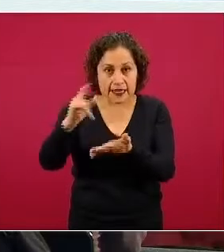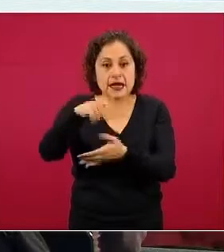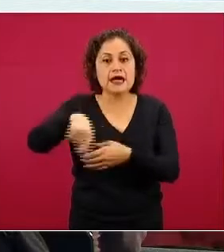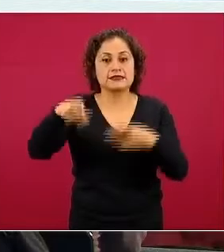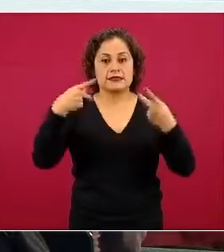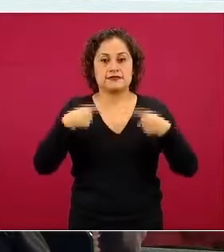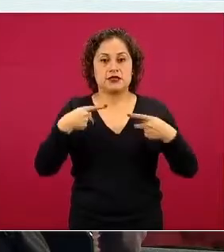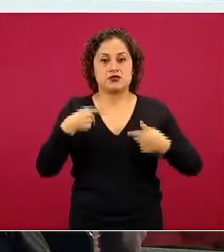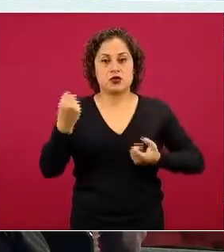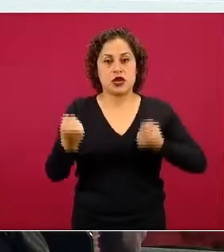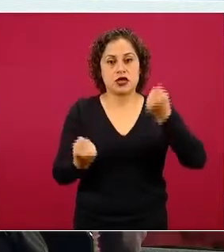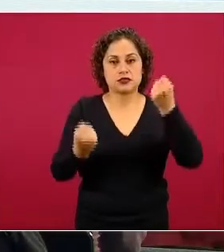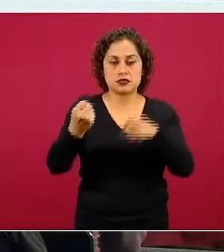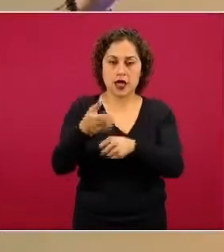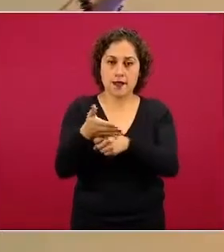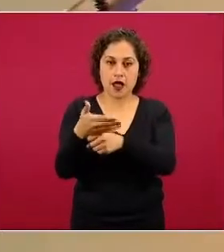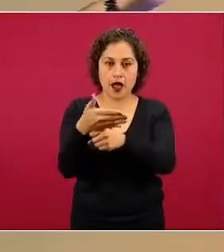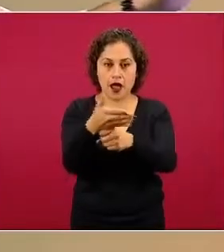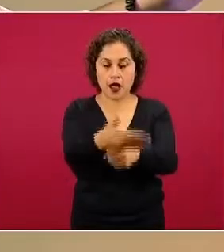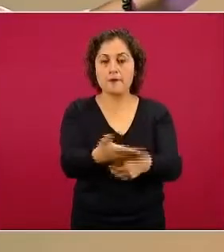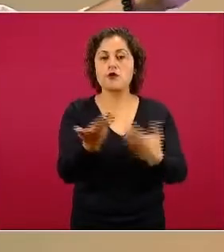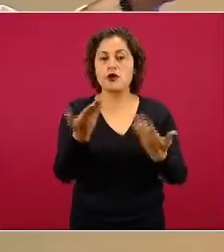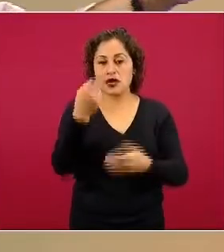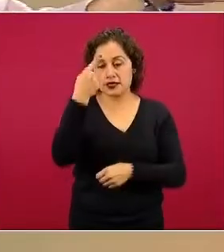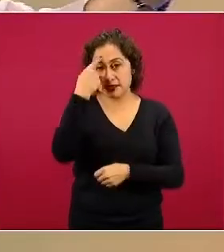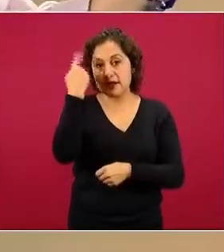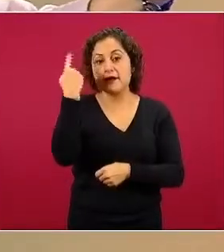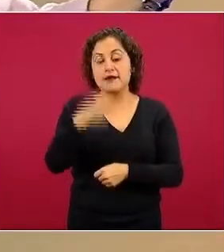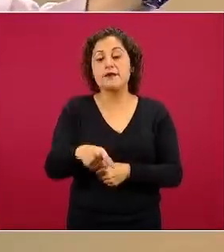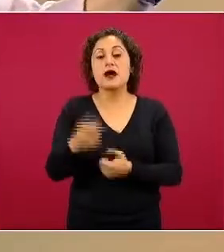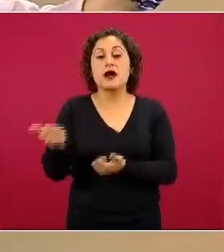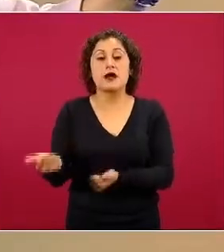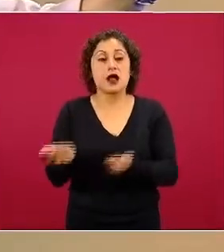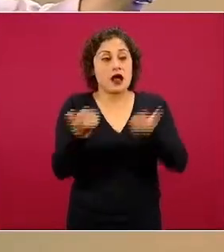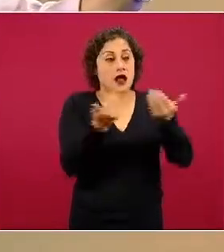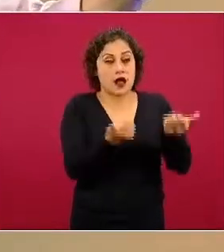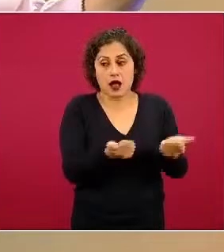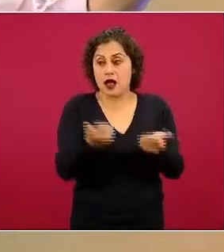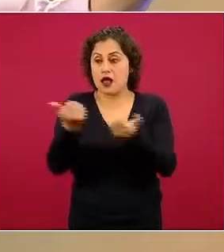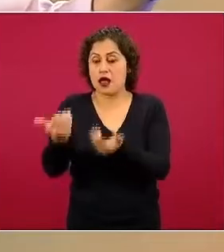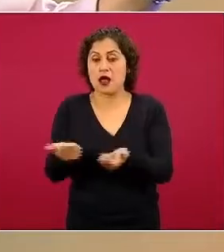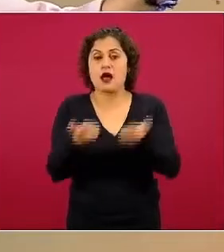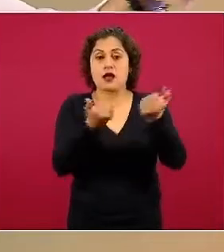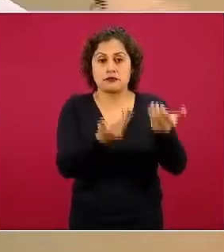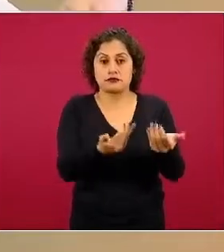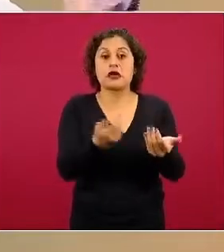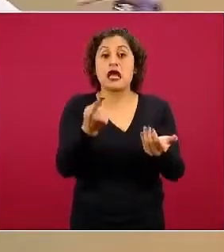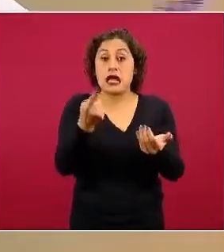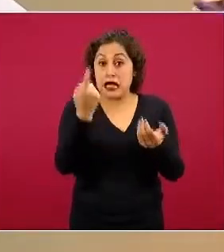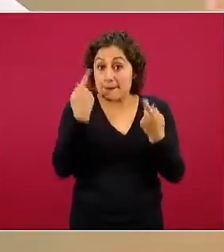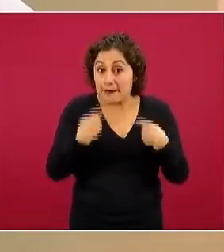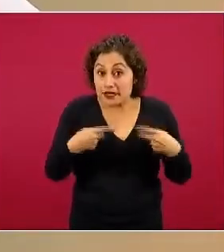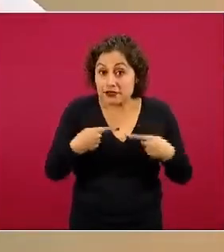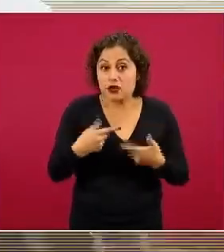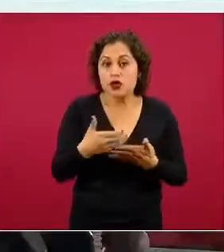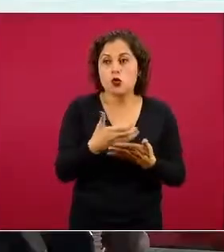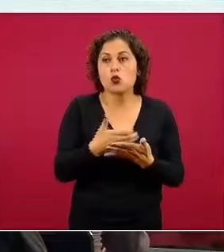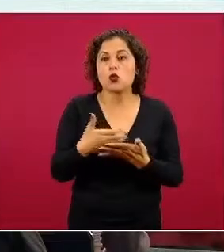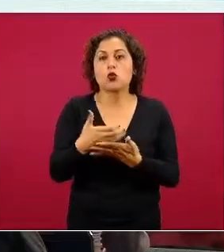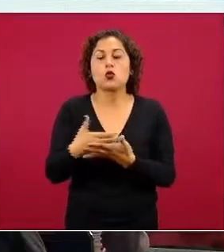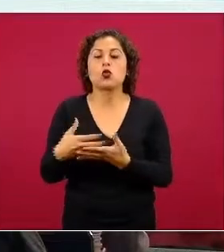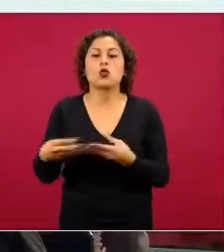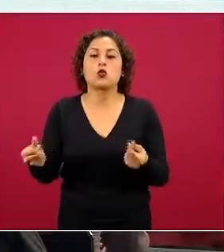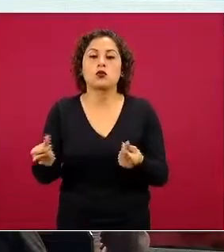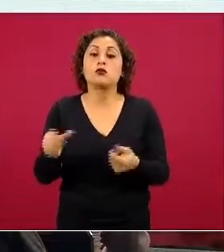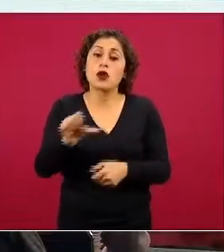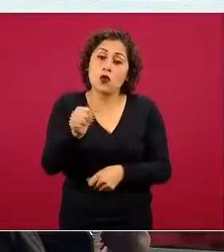operan las ambulancias, que han llevado a muchas personas de estas que se han recuperado y que también lamentablemente han